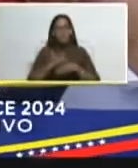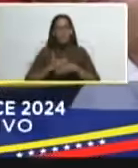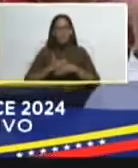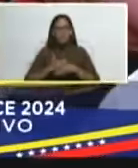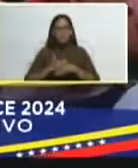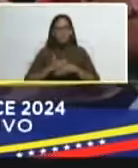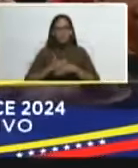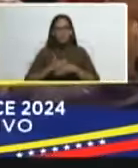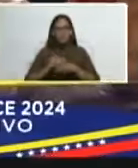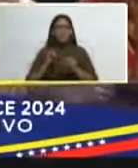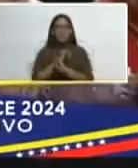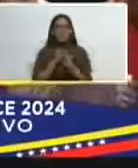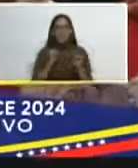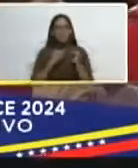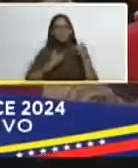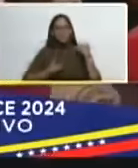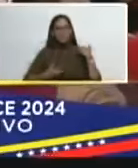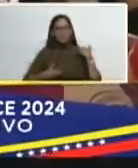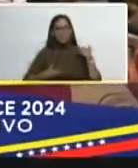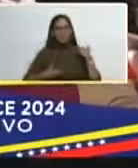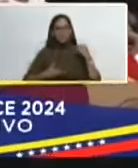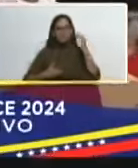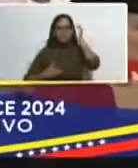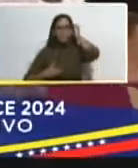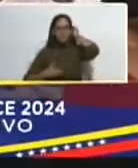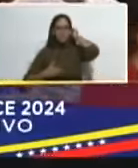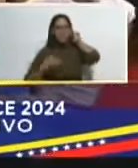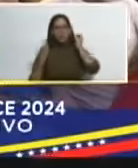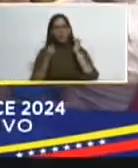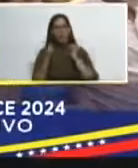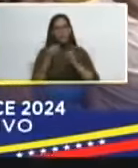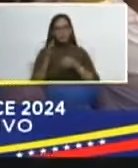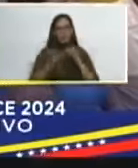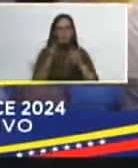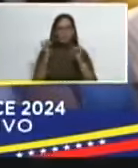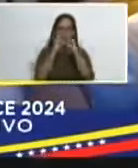Y finalmente, presidente, ¿cómo se traduce eso en la